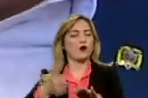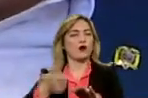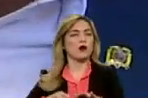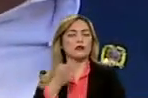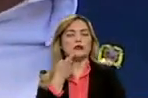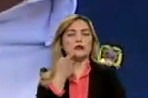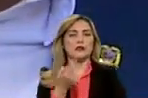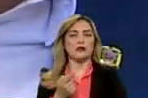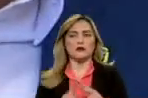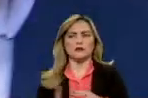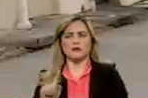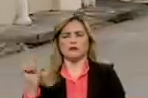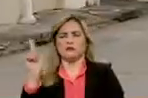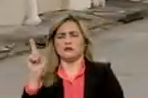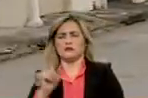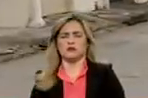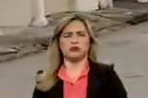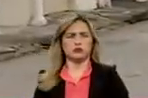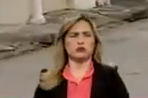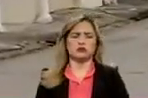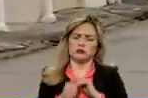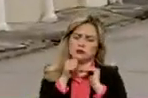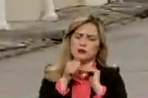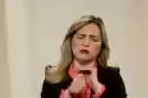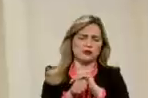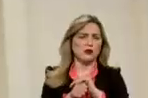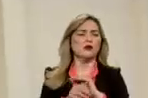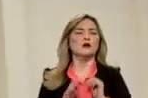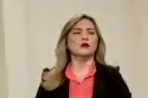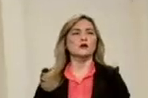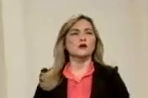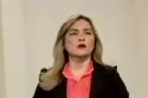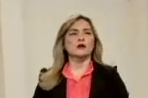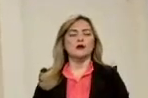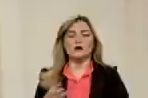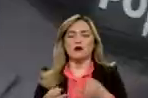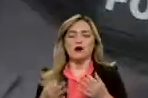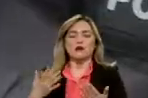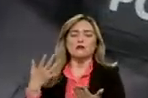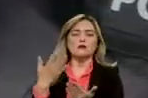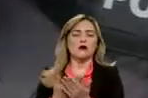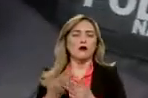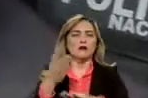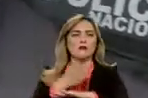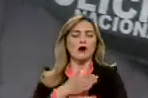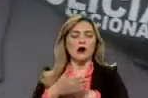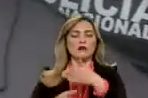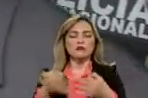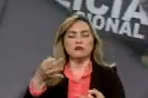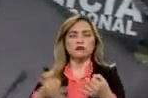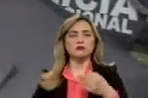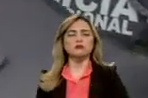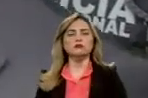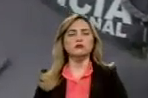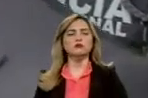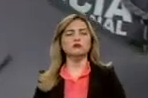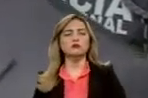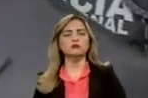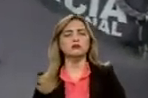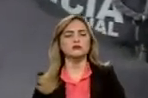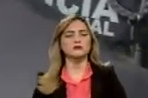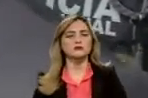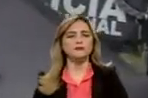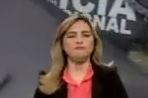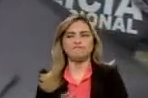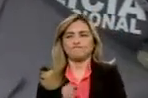acusada no ha salido del país, que está a buen recaudo y que no se presentará ante la justicia antes de la audiencia de juicio. Porque no existían las